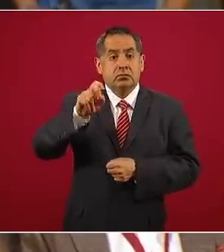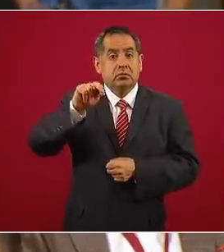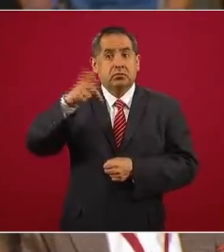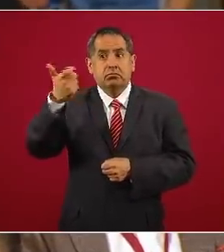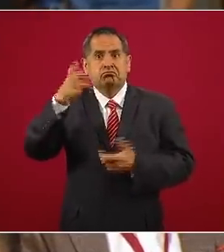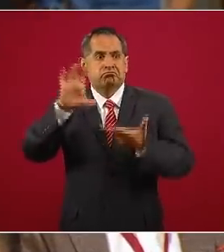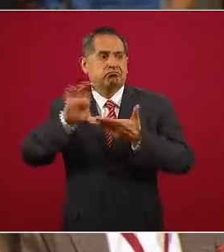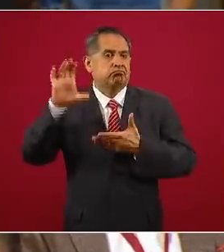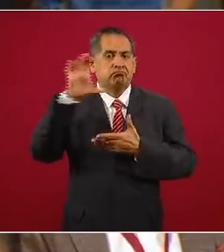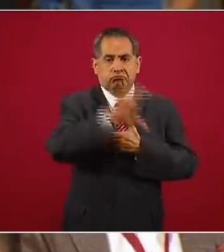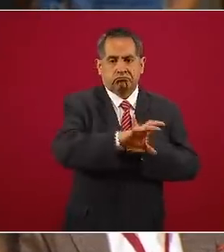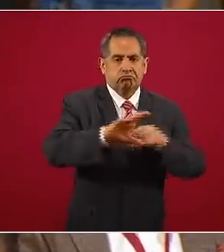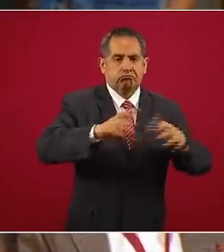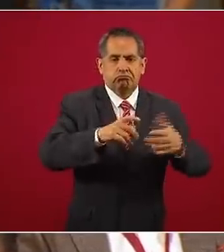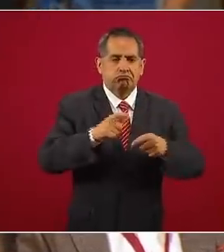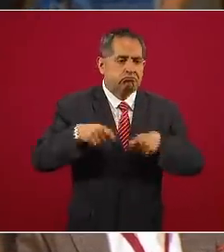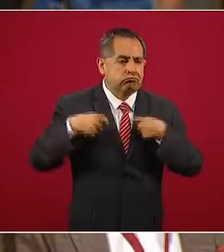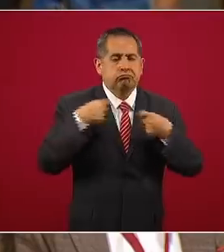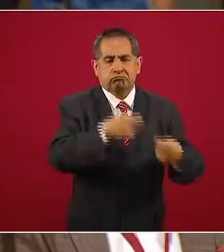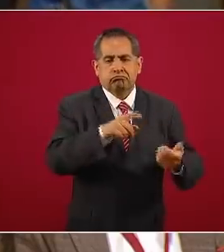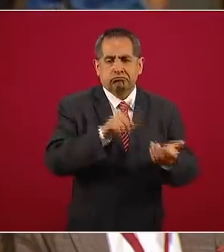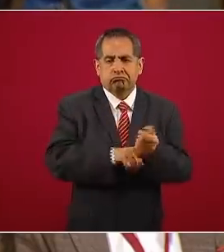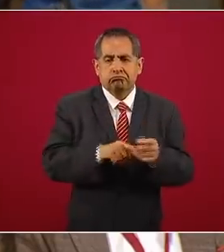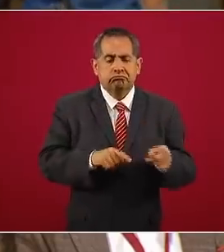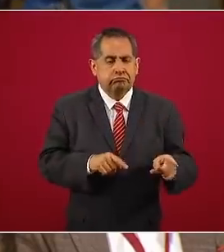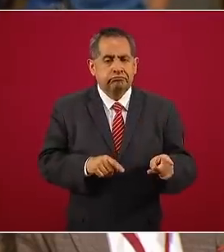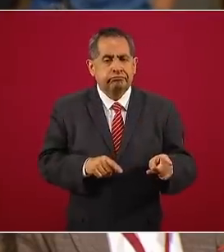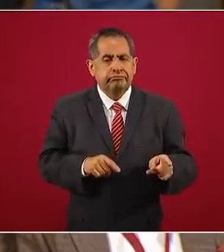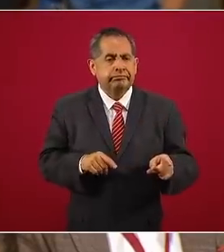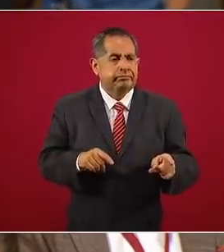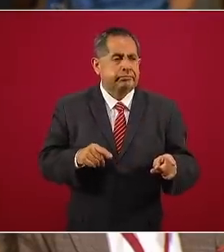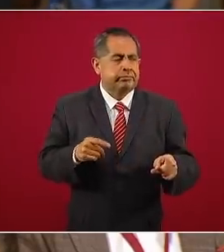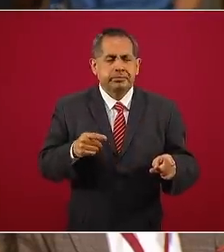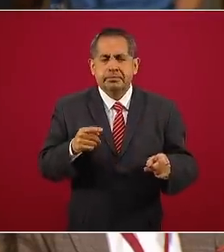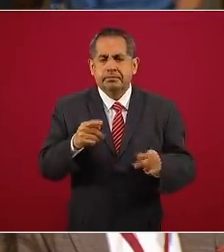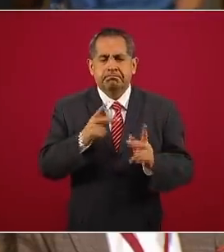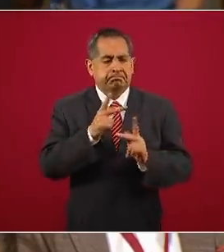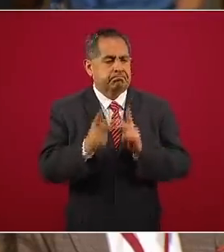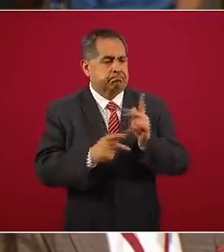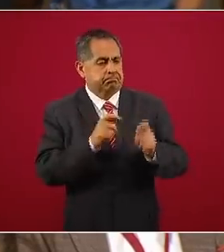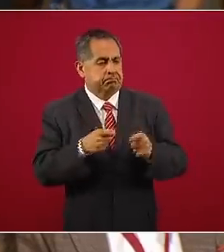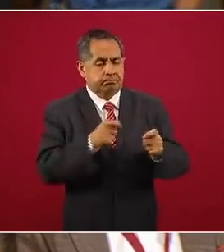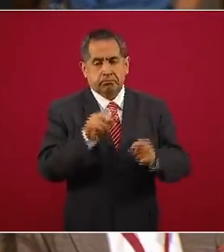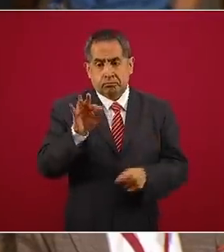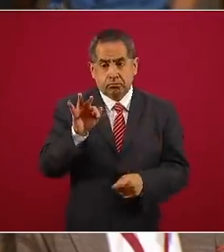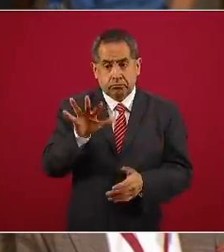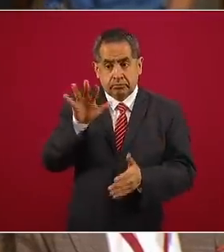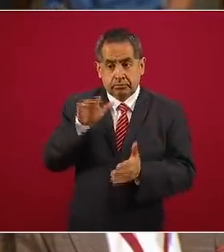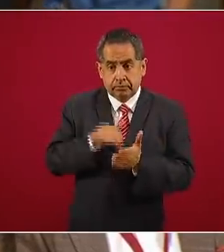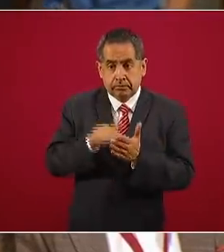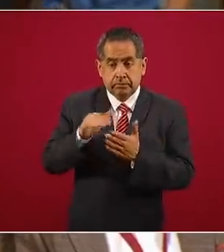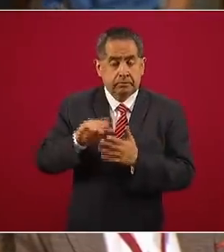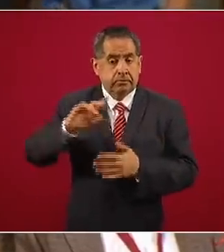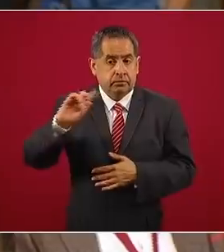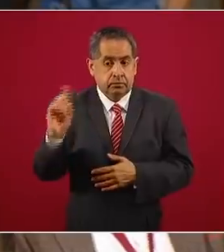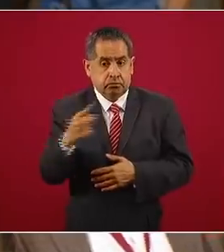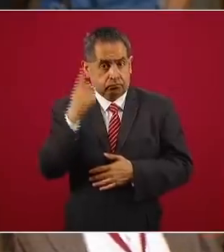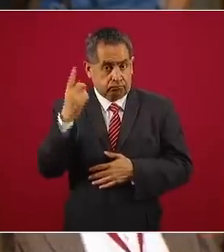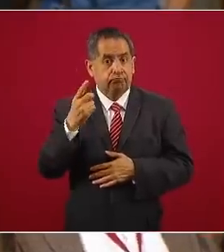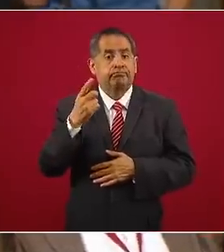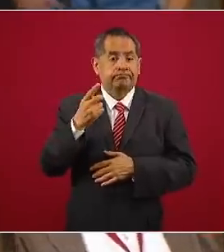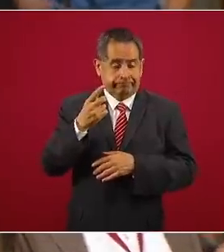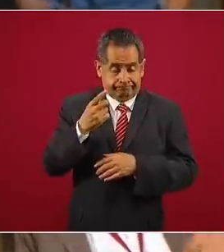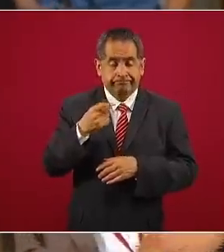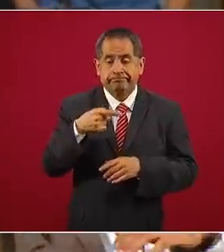scarpa al grupo comercializador s a dsb un crédito por 45 millones de dólares americanos